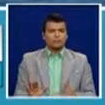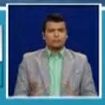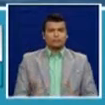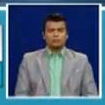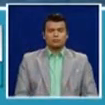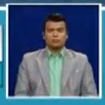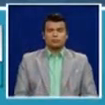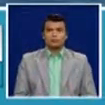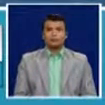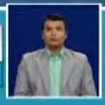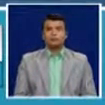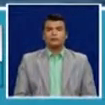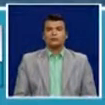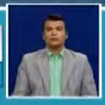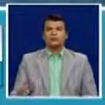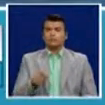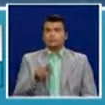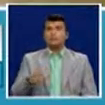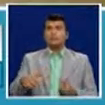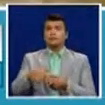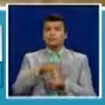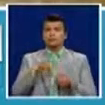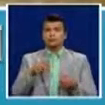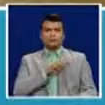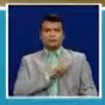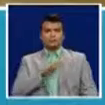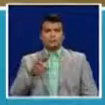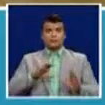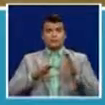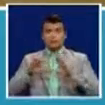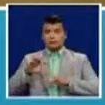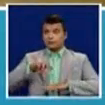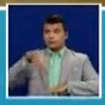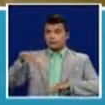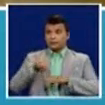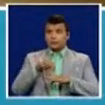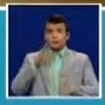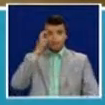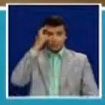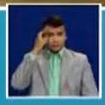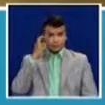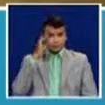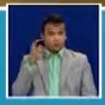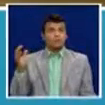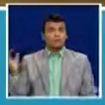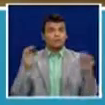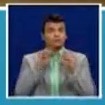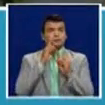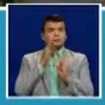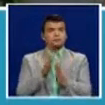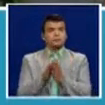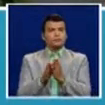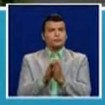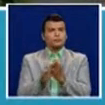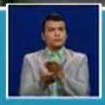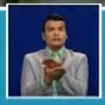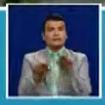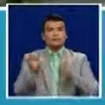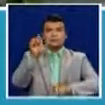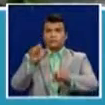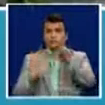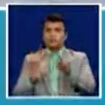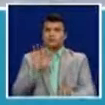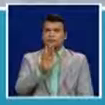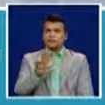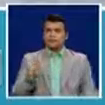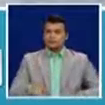este programa, de toda la región. Valle, Cauca, Nariño y Chocó. Vamos a poder conocer cómo esta gente lleva